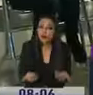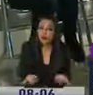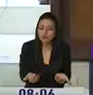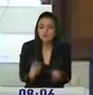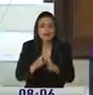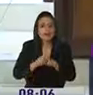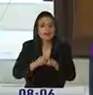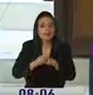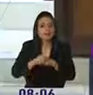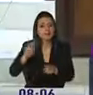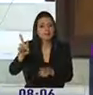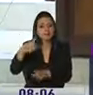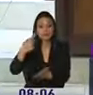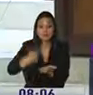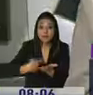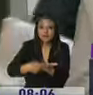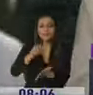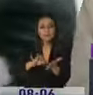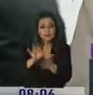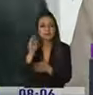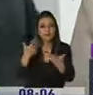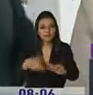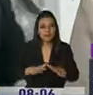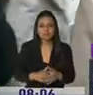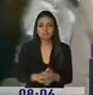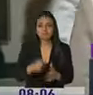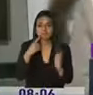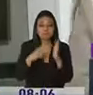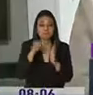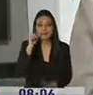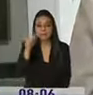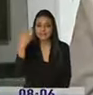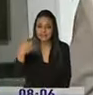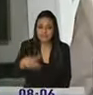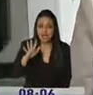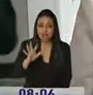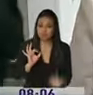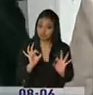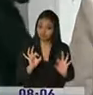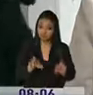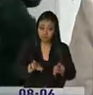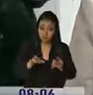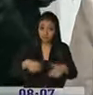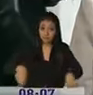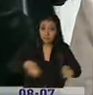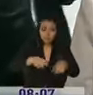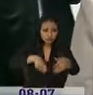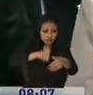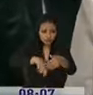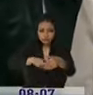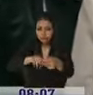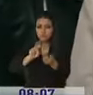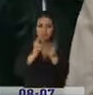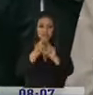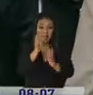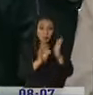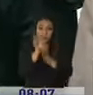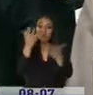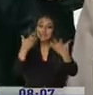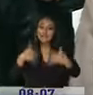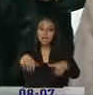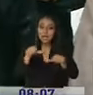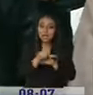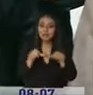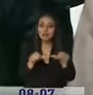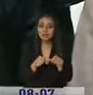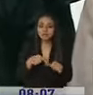dependerá el segundo debate y aprobación. Si es que mañana ya hay luz verde en la suscripción reformatoria del fideicomiso, nosotros